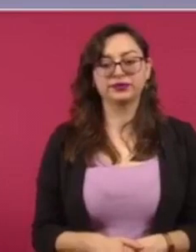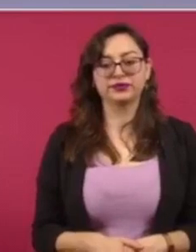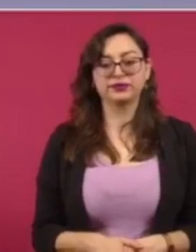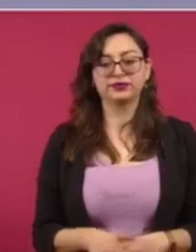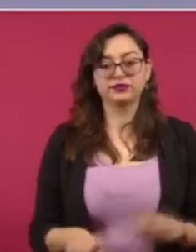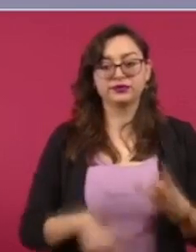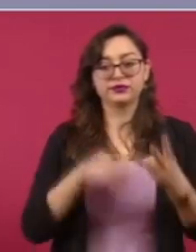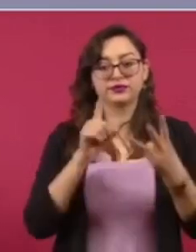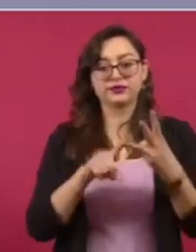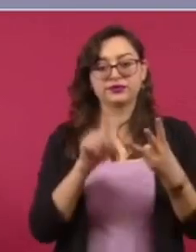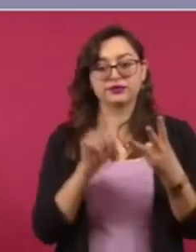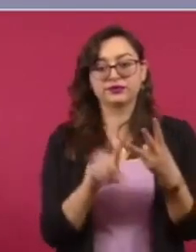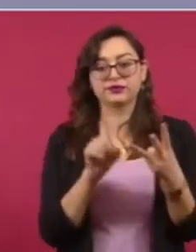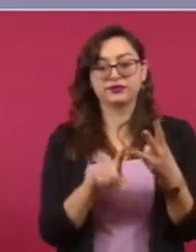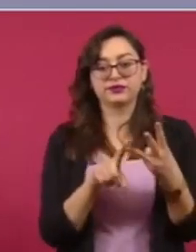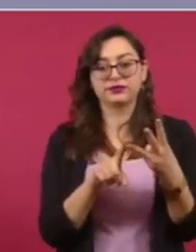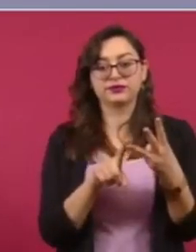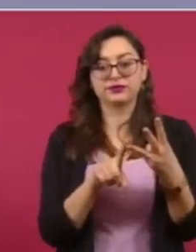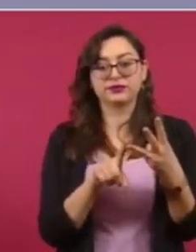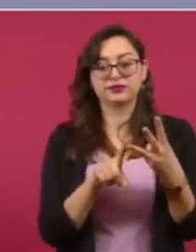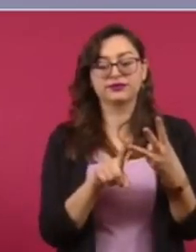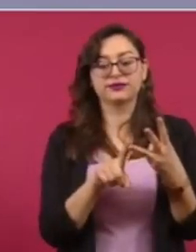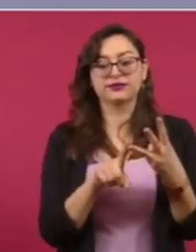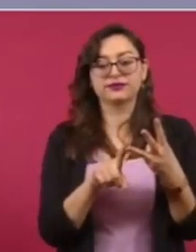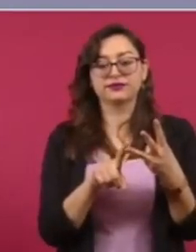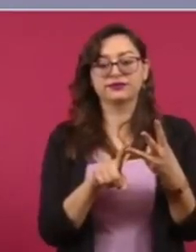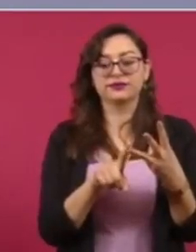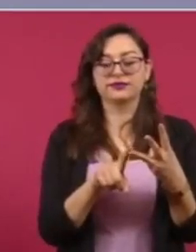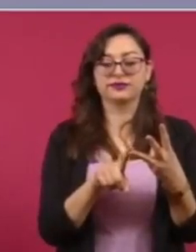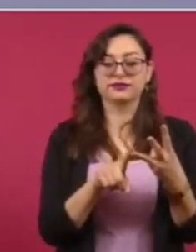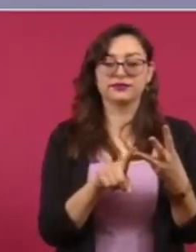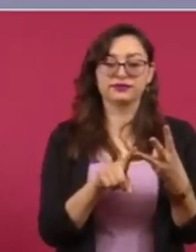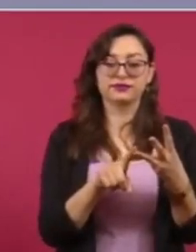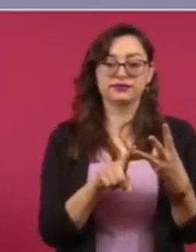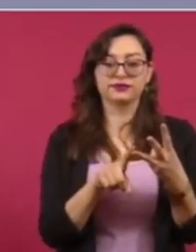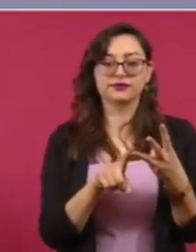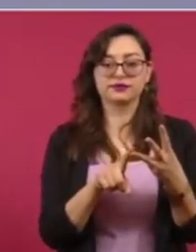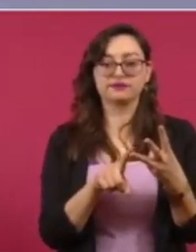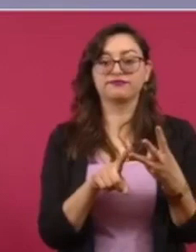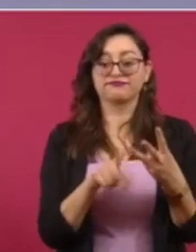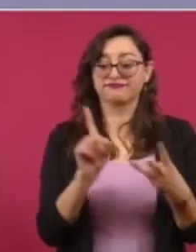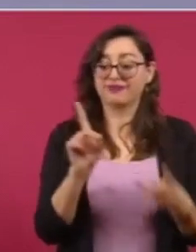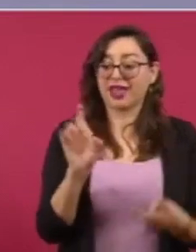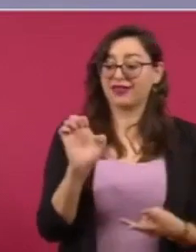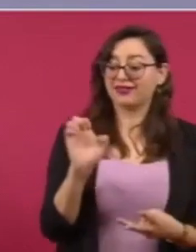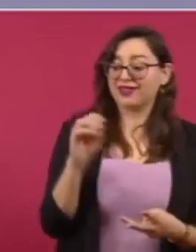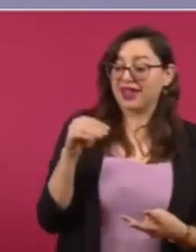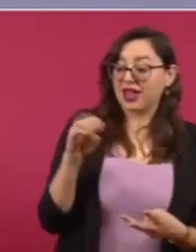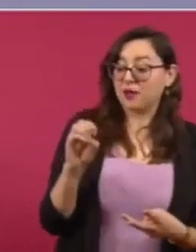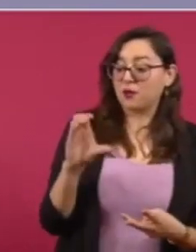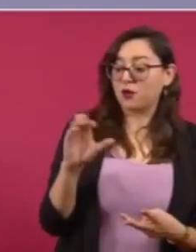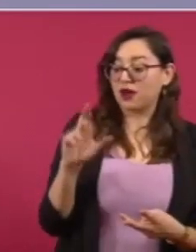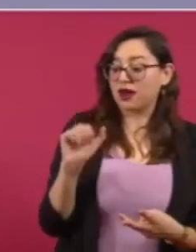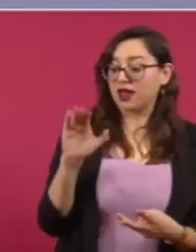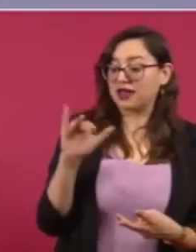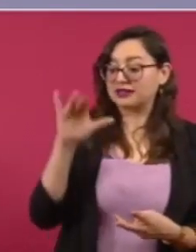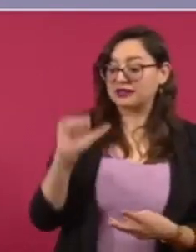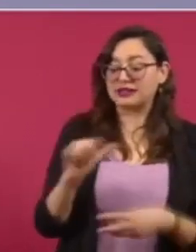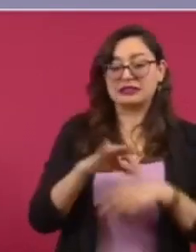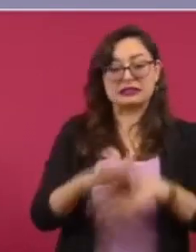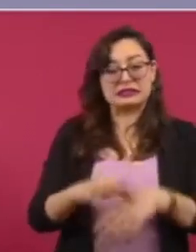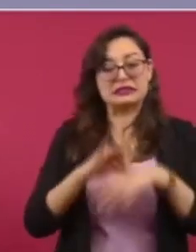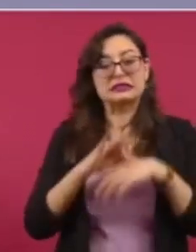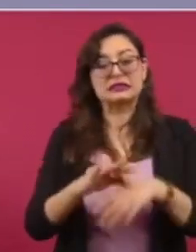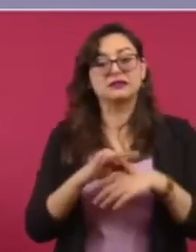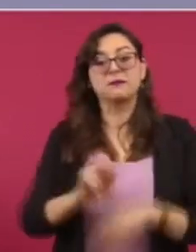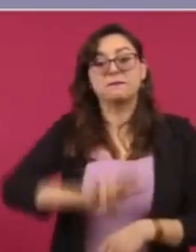hacer patente, dijo, que somos un país libre, independiente y soberano, que no somos colonia ni protectorado de ningún gobierno